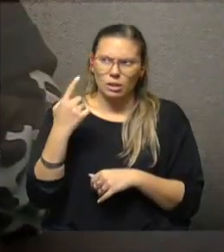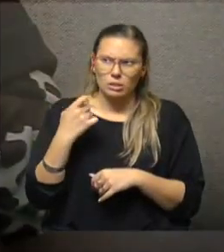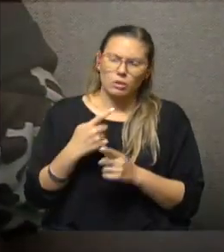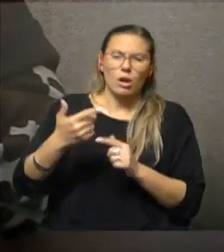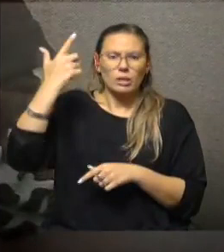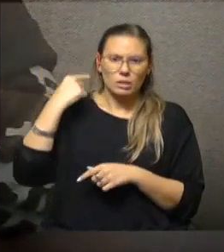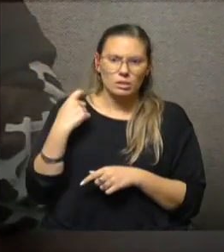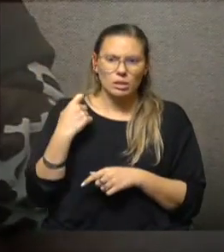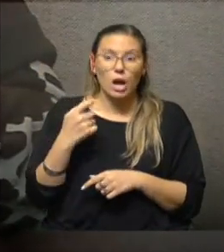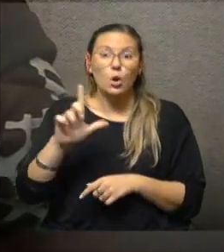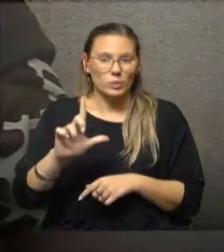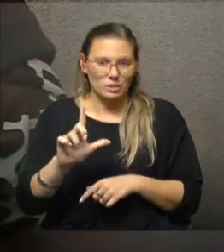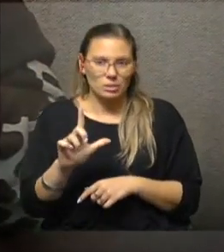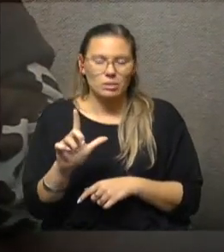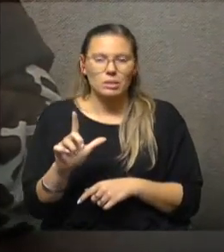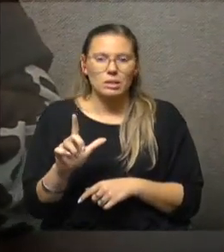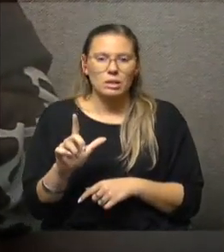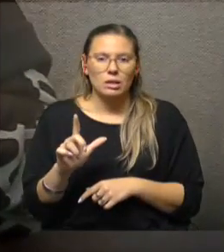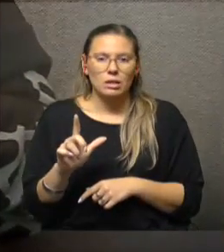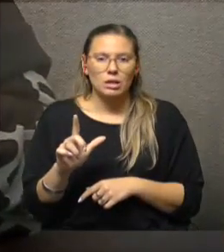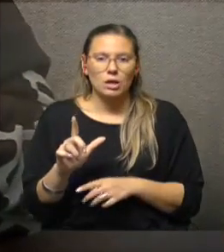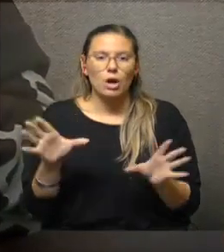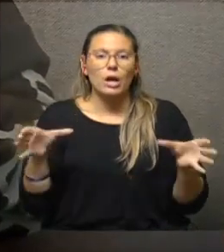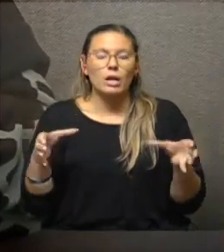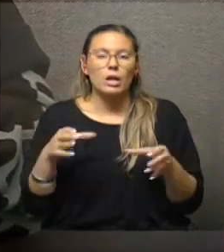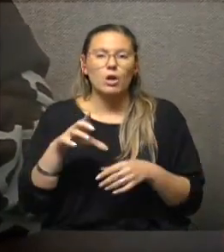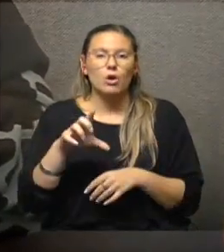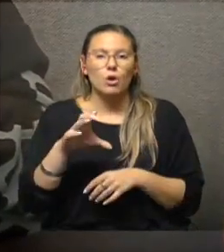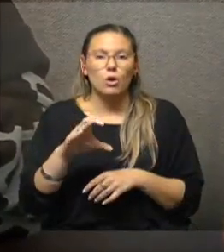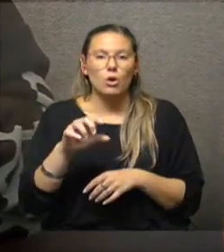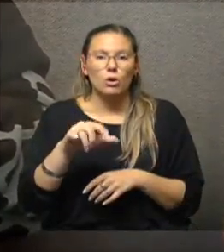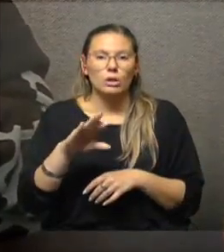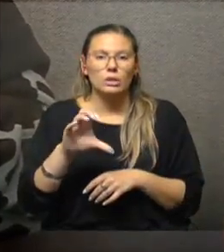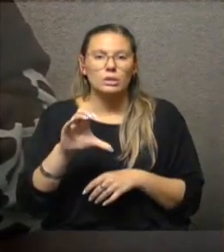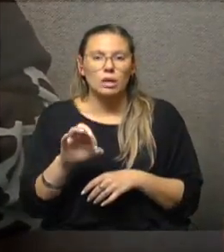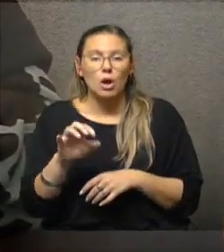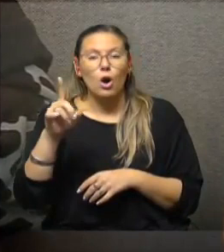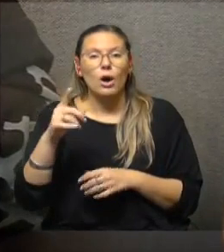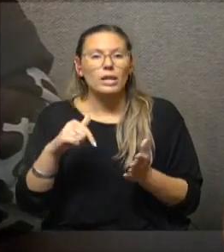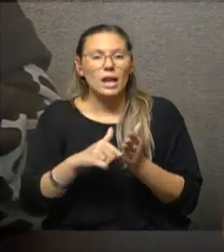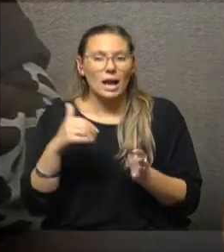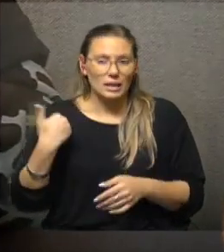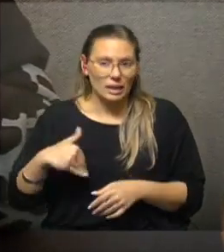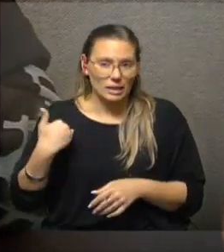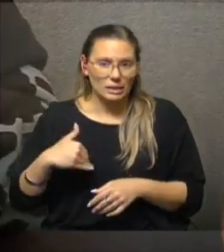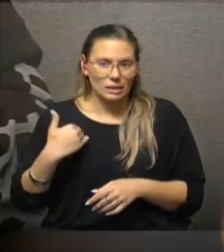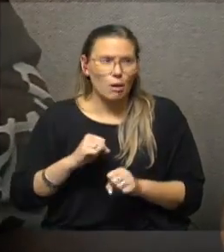antes de ayer, el lunes, hicimos el Coliseo en Buenos Aires y